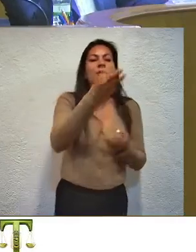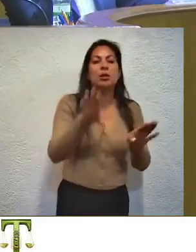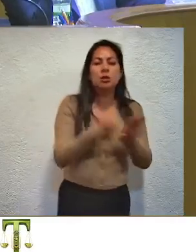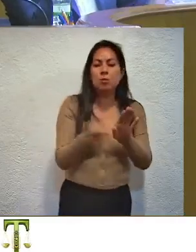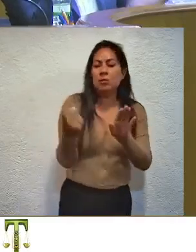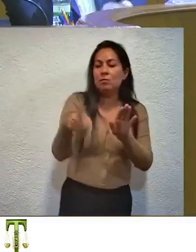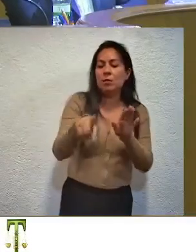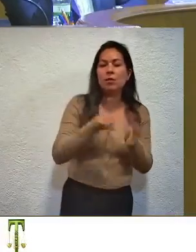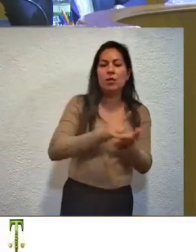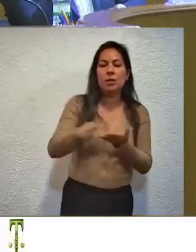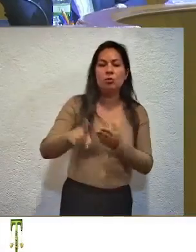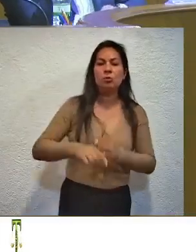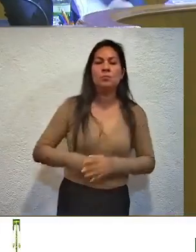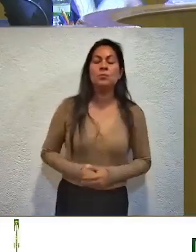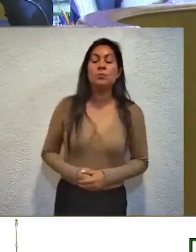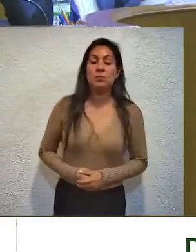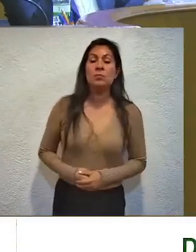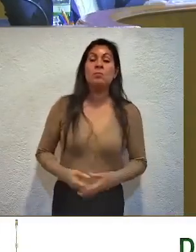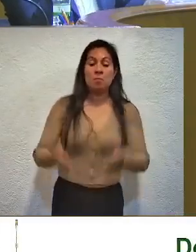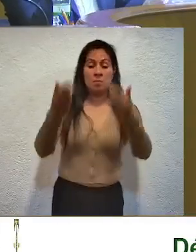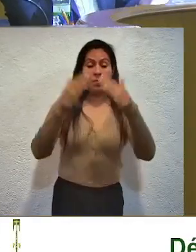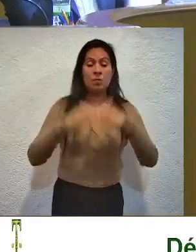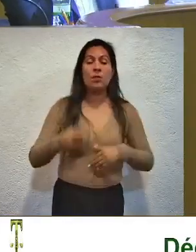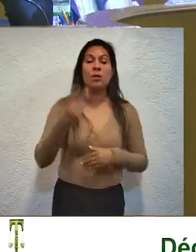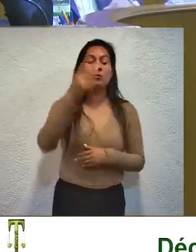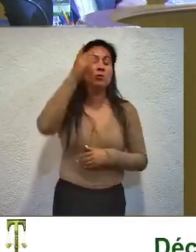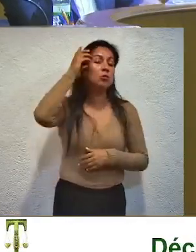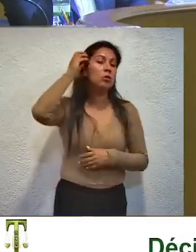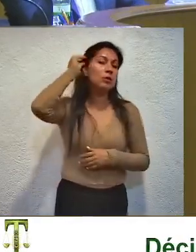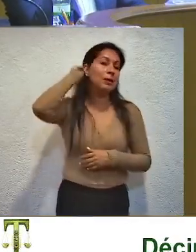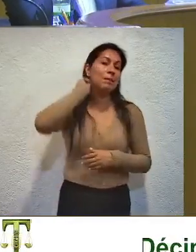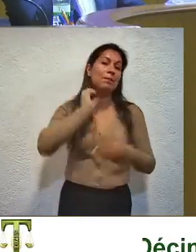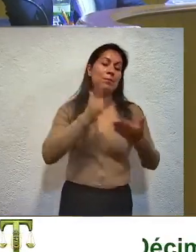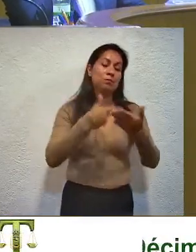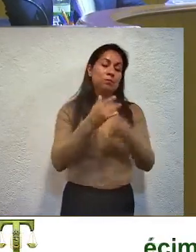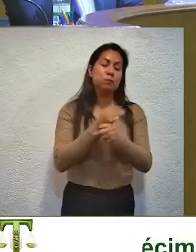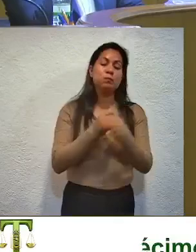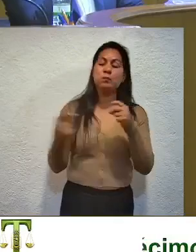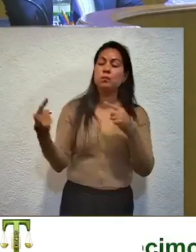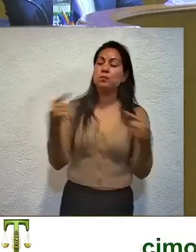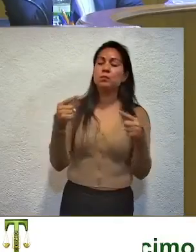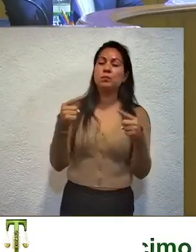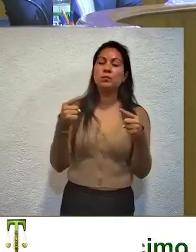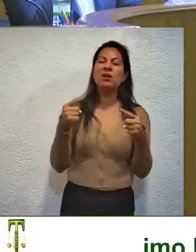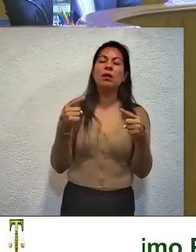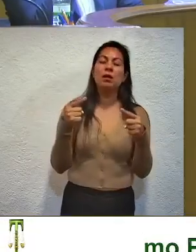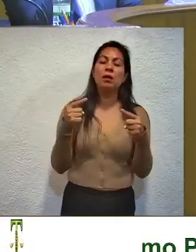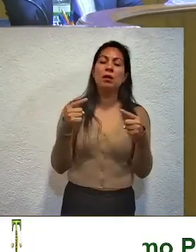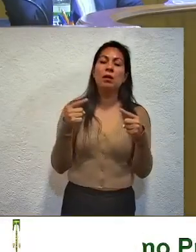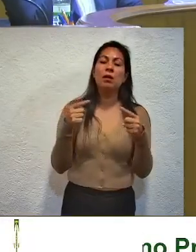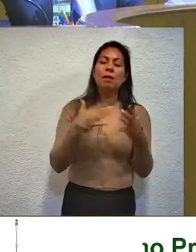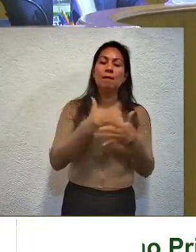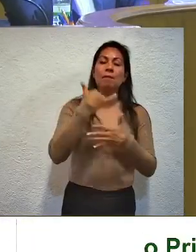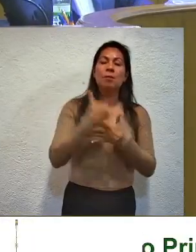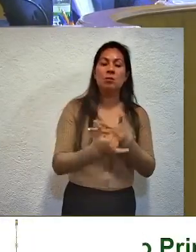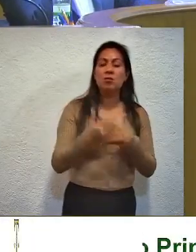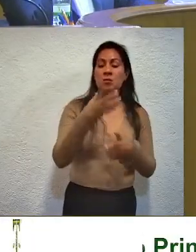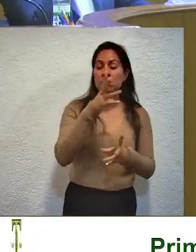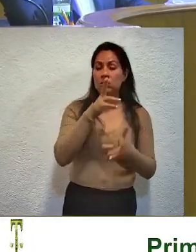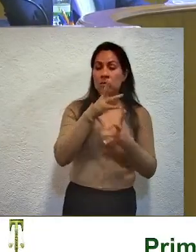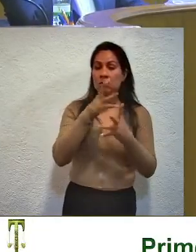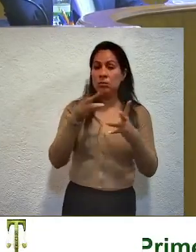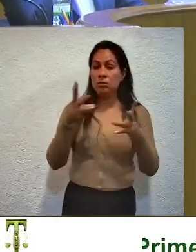notificarlo como en derecho corresponda. El segundo asunto listado para analizar y resolver se trata del proyecto de